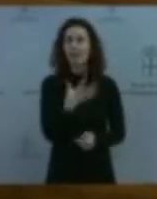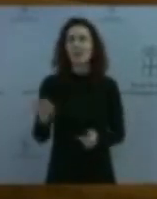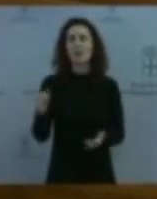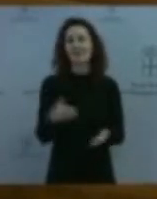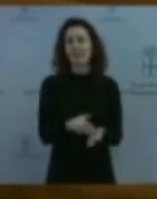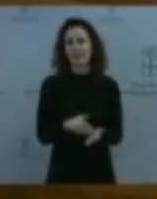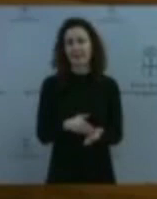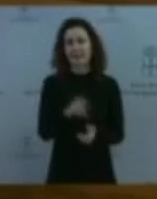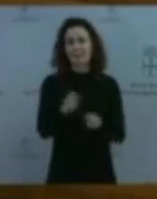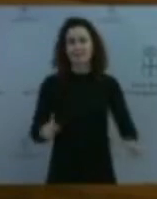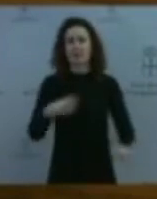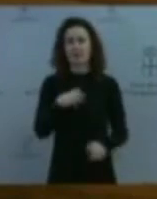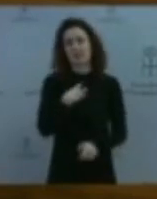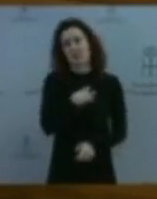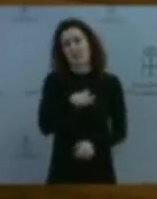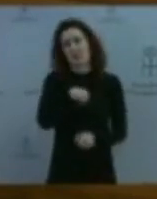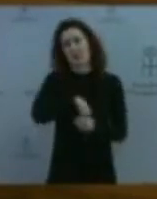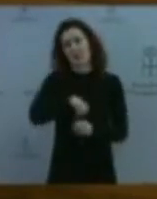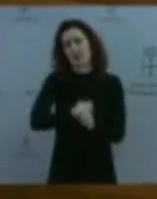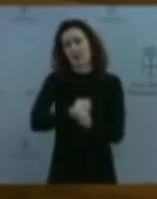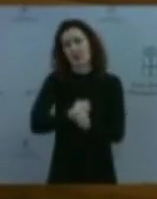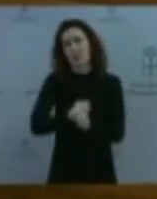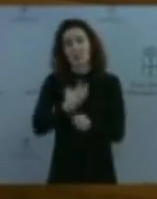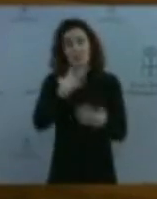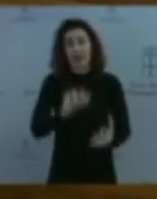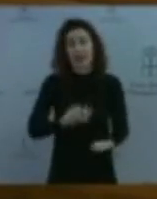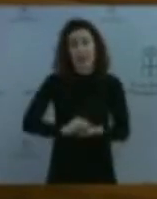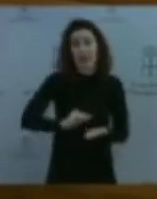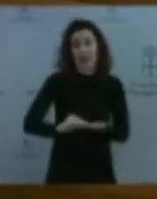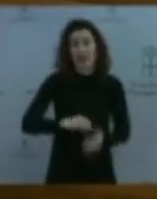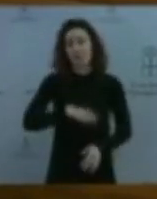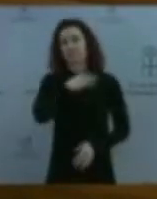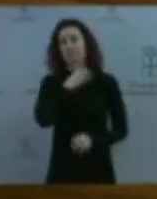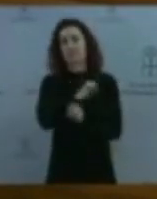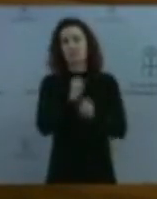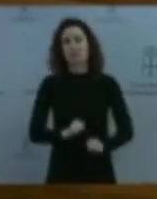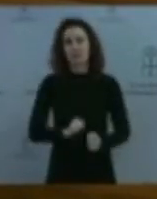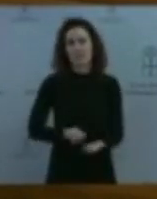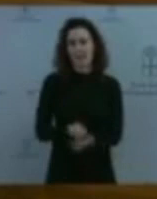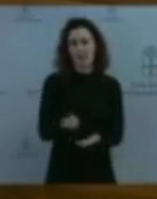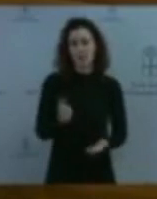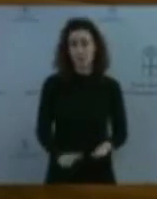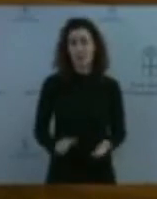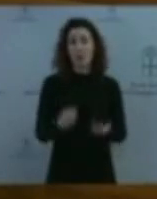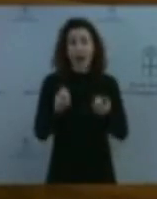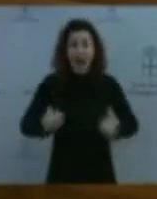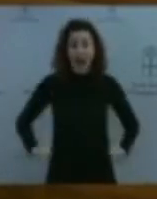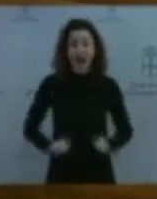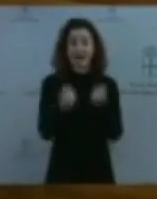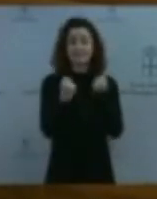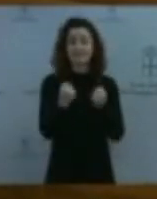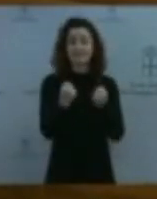puede permitir la administración asturiana, salvo que el planteamiento que usted me dé sea que en 2 meses colapse el sistema público